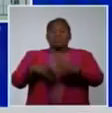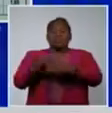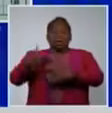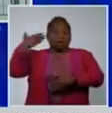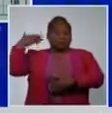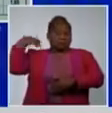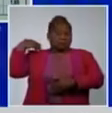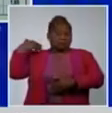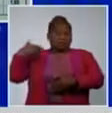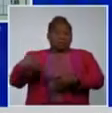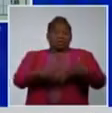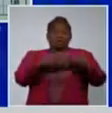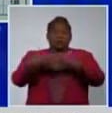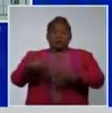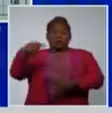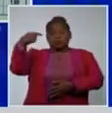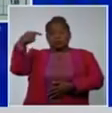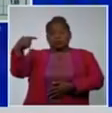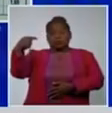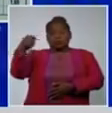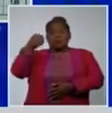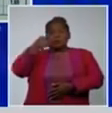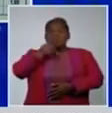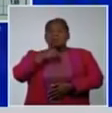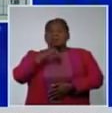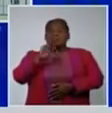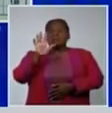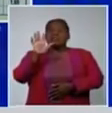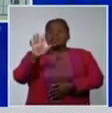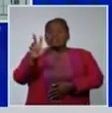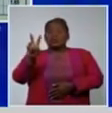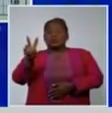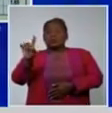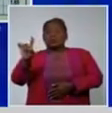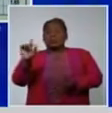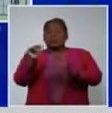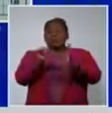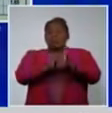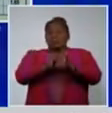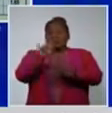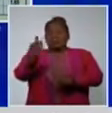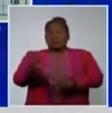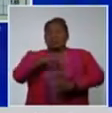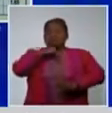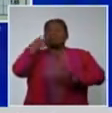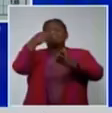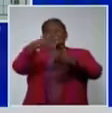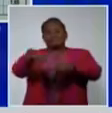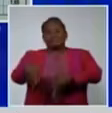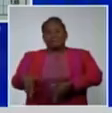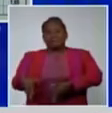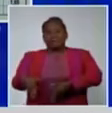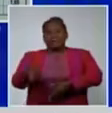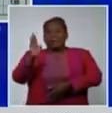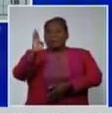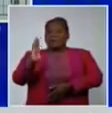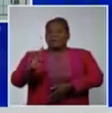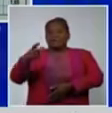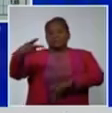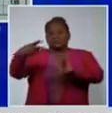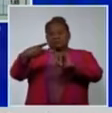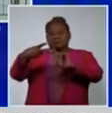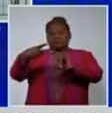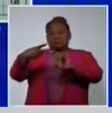con más de 529 mil falta lesiones tentativa brasil con